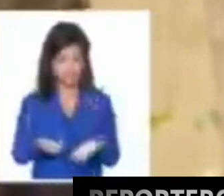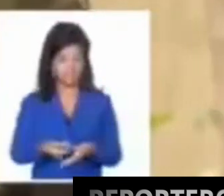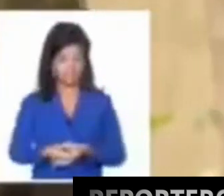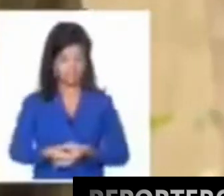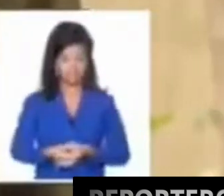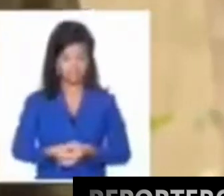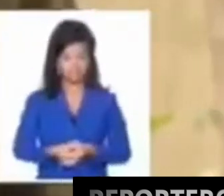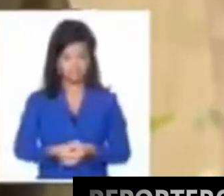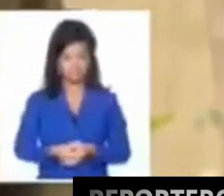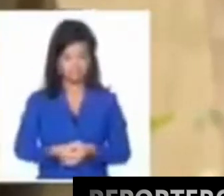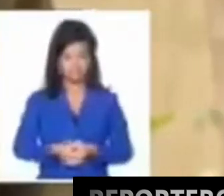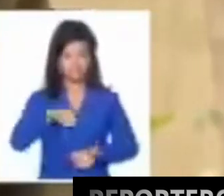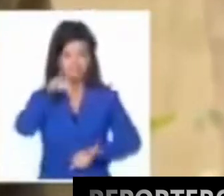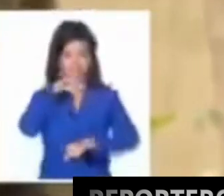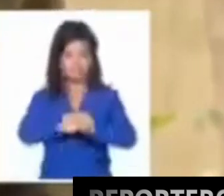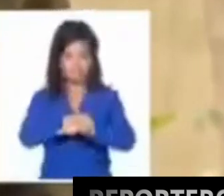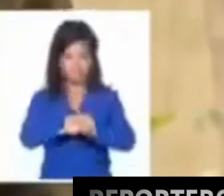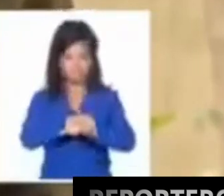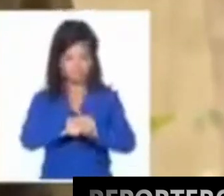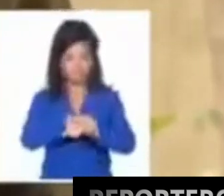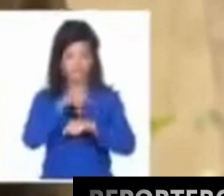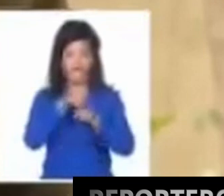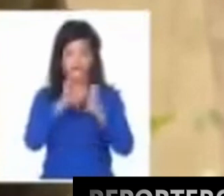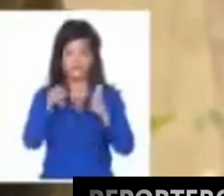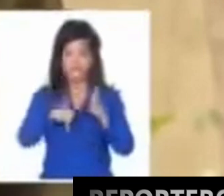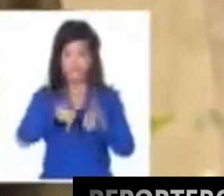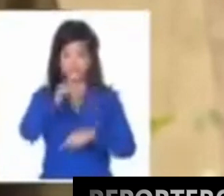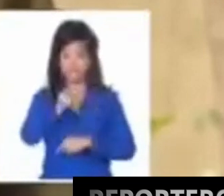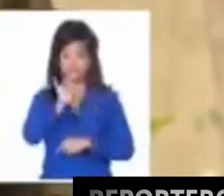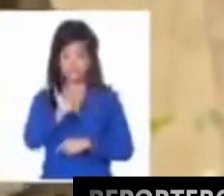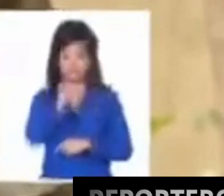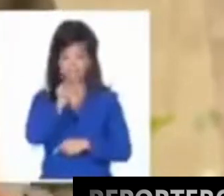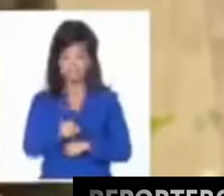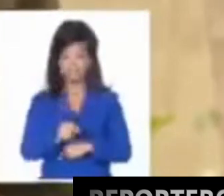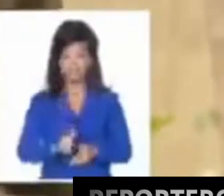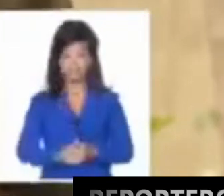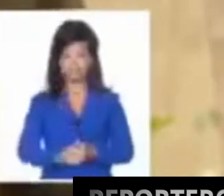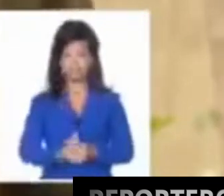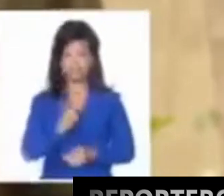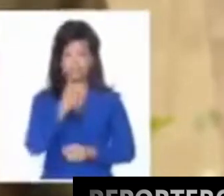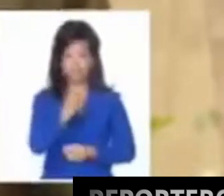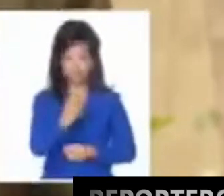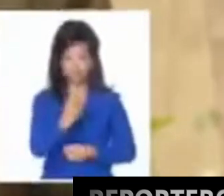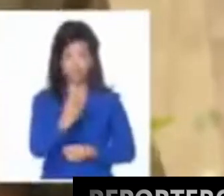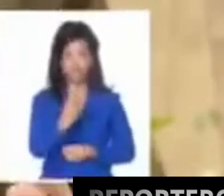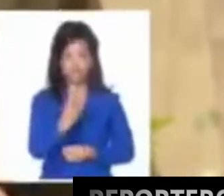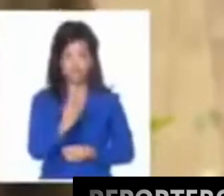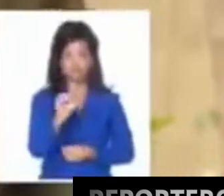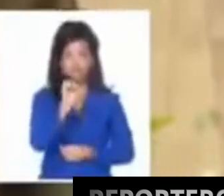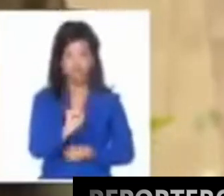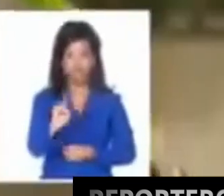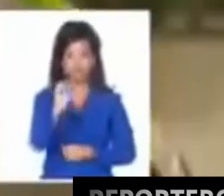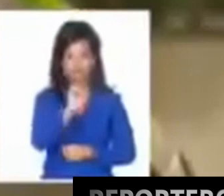detenido hasta el momento 17 personas, de las cuales una de ellas es la organizadora interna de